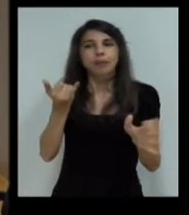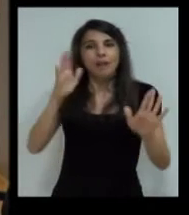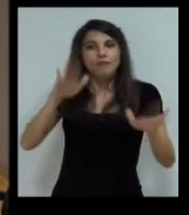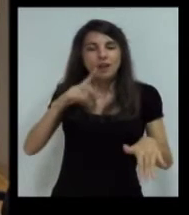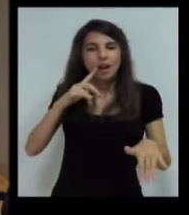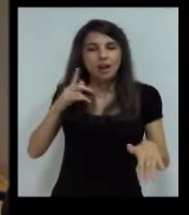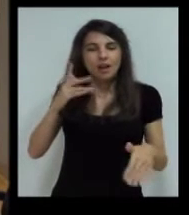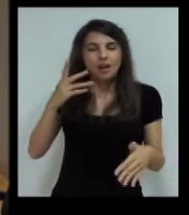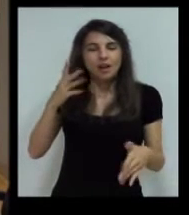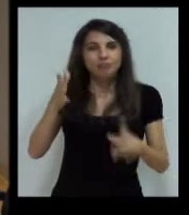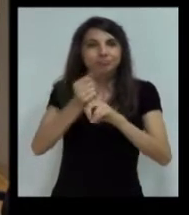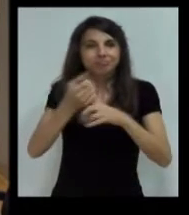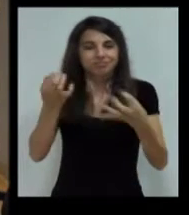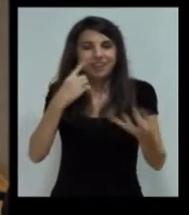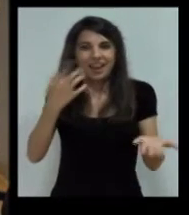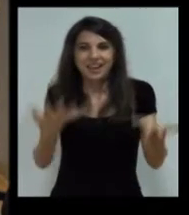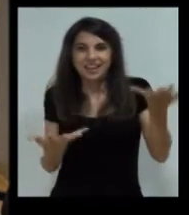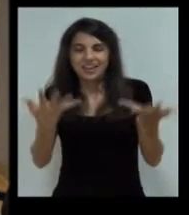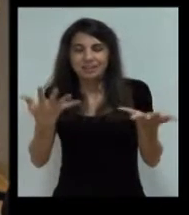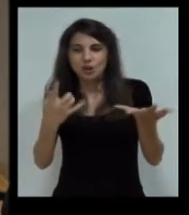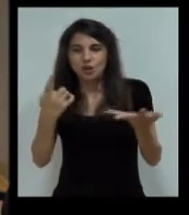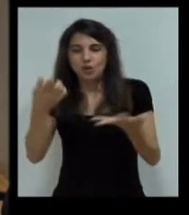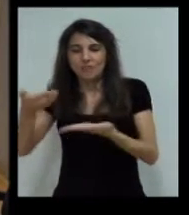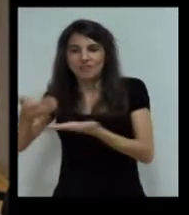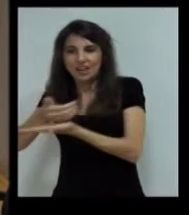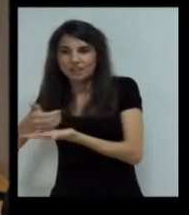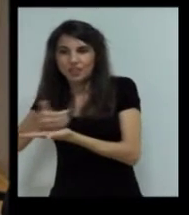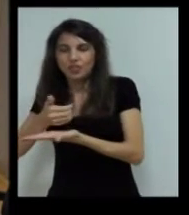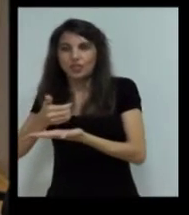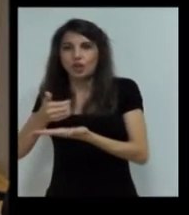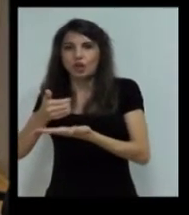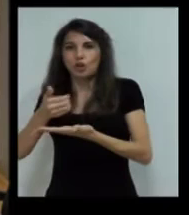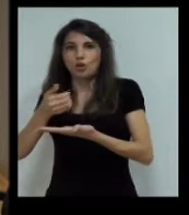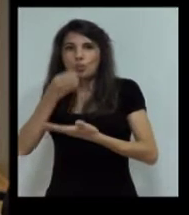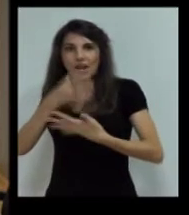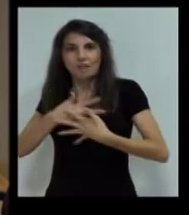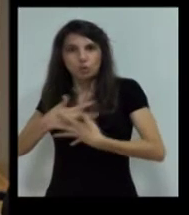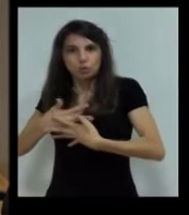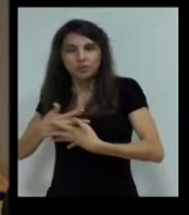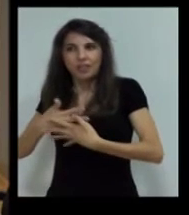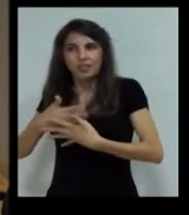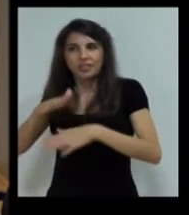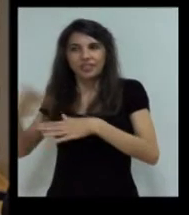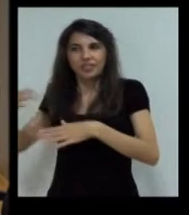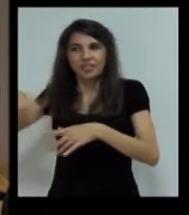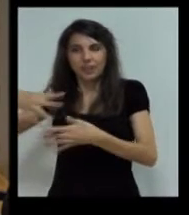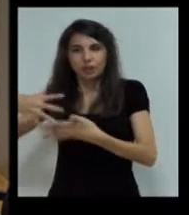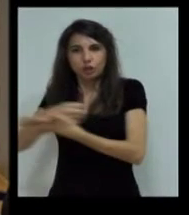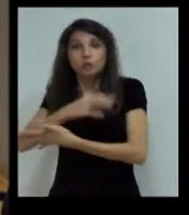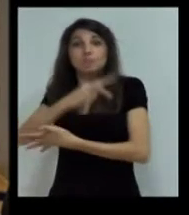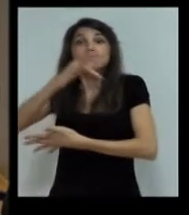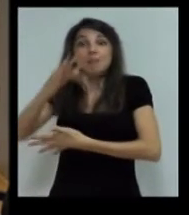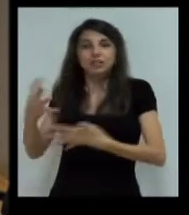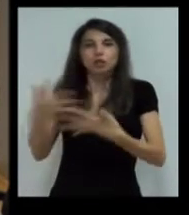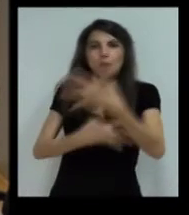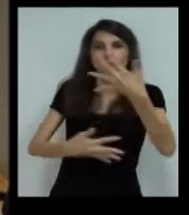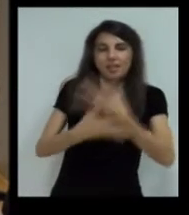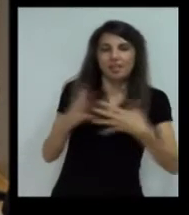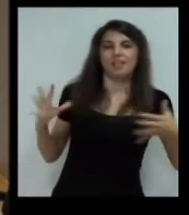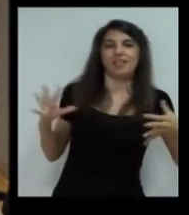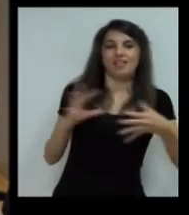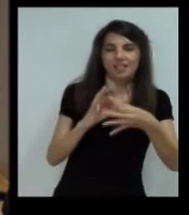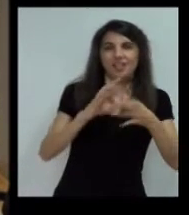parte de beneficio y de buena voluntad por parte de todos y después lo combinas con una norma o